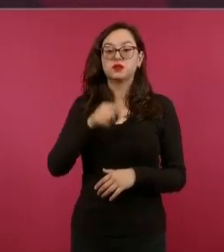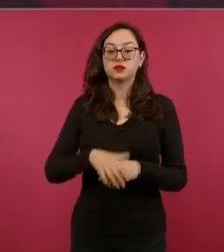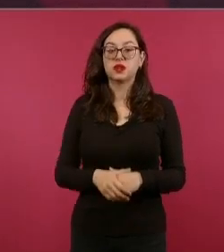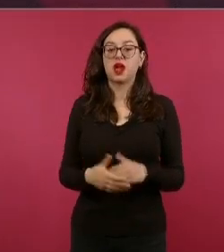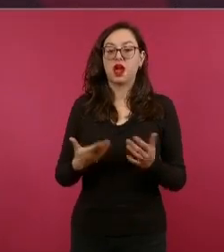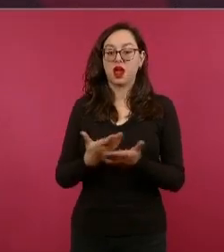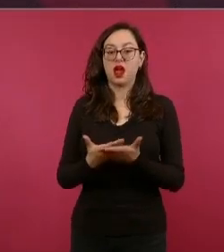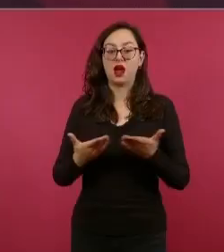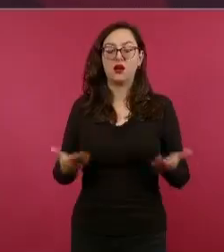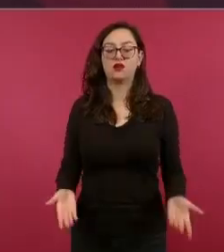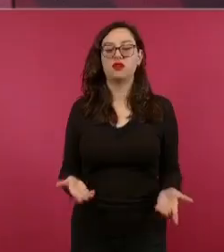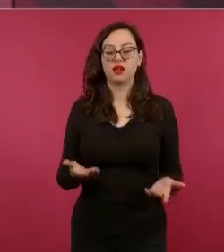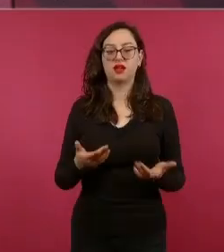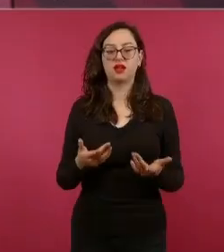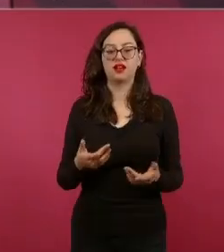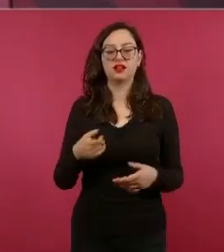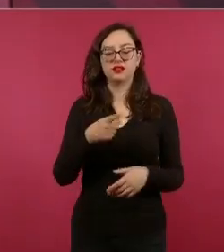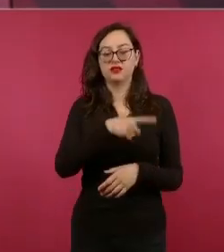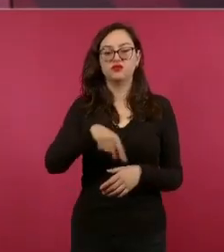Nearshoring.